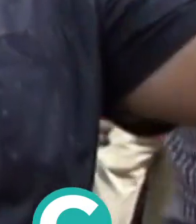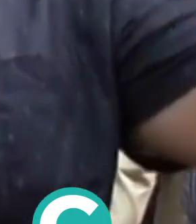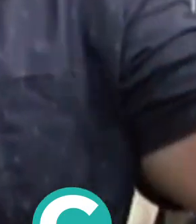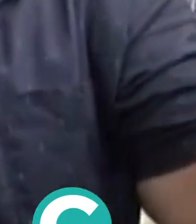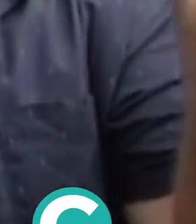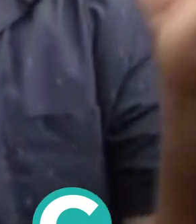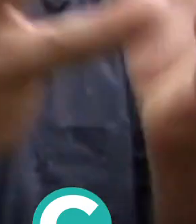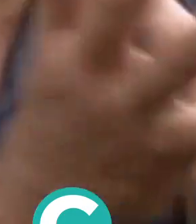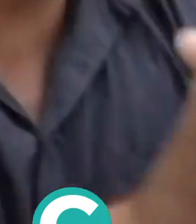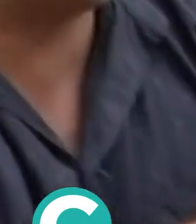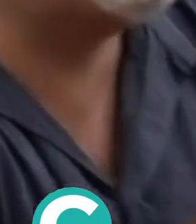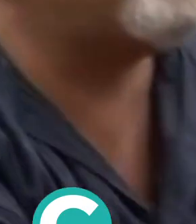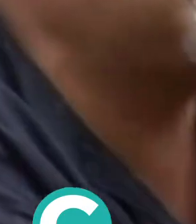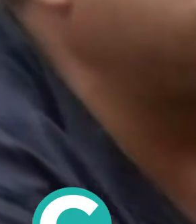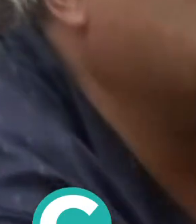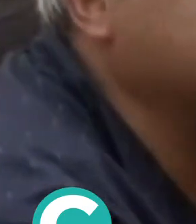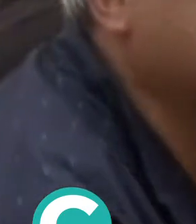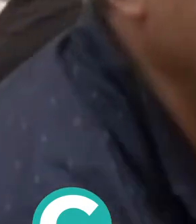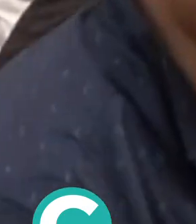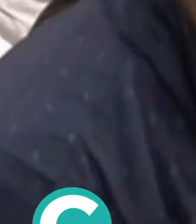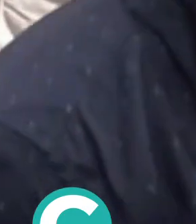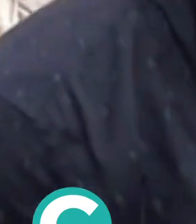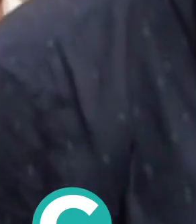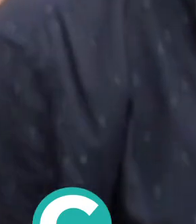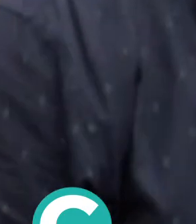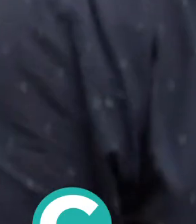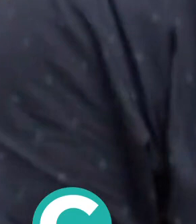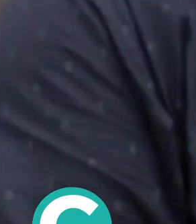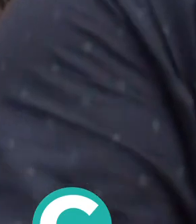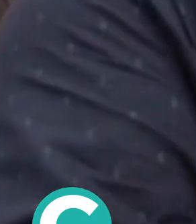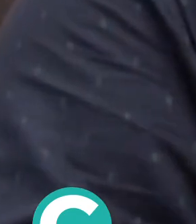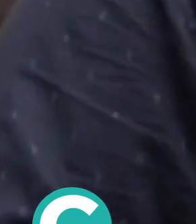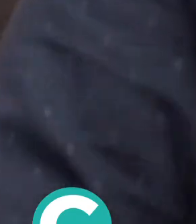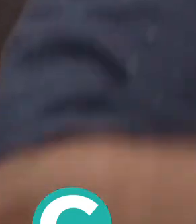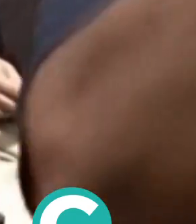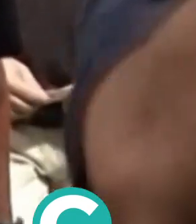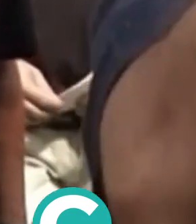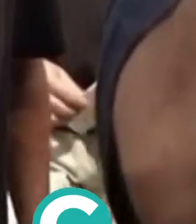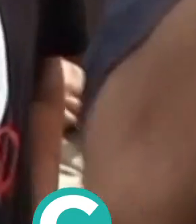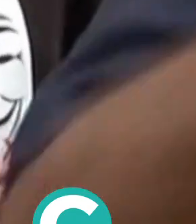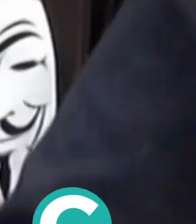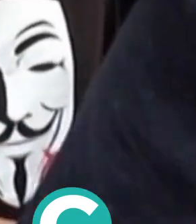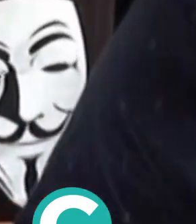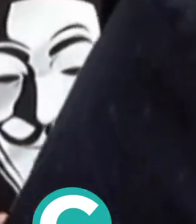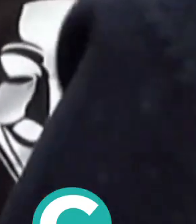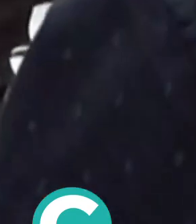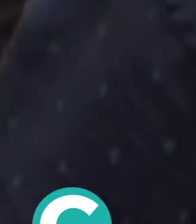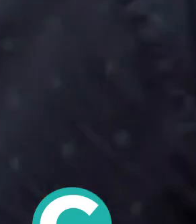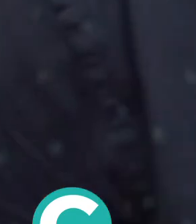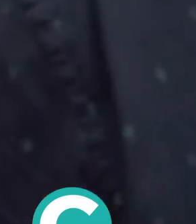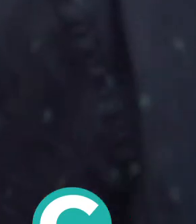rey. En el vacío se hizo el silencio. Ay, que no puedo, puedo, no